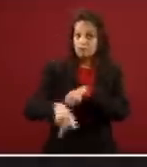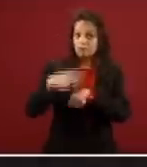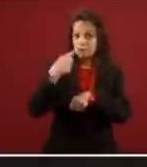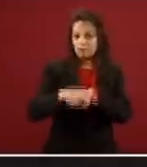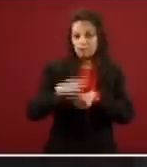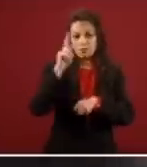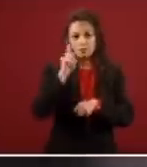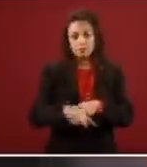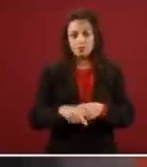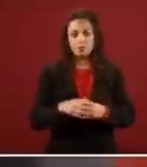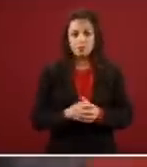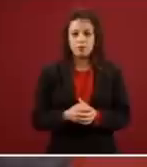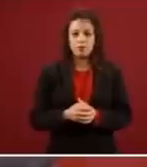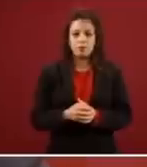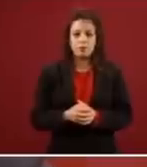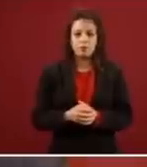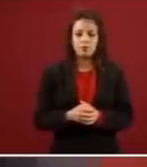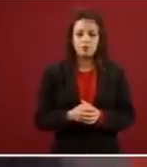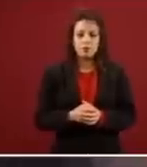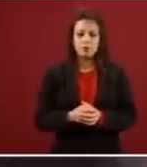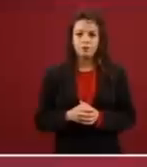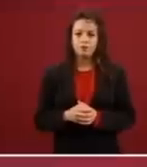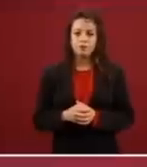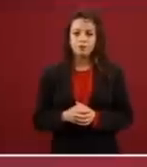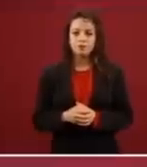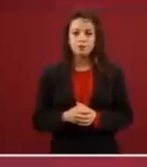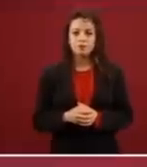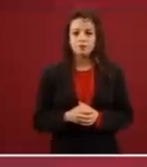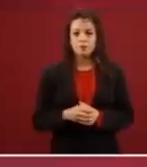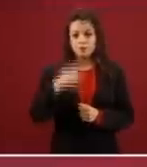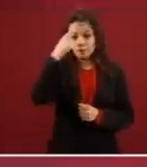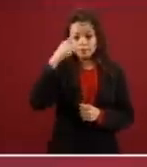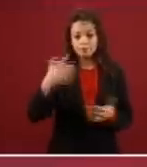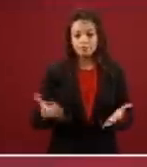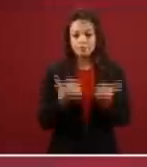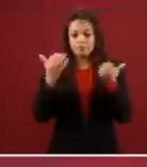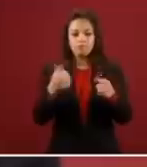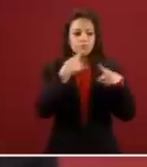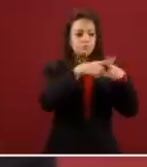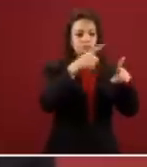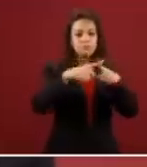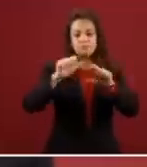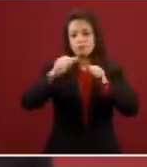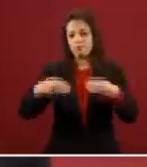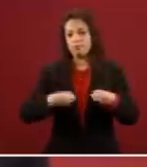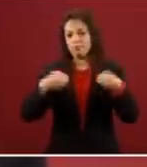vida para salvar otras vidas.